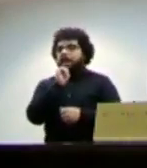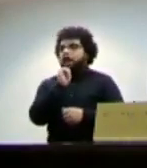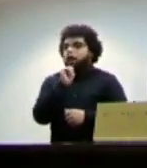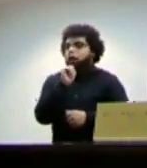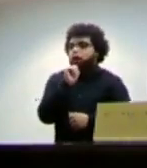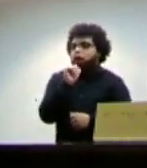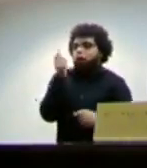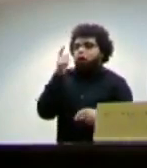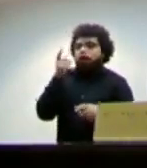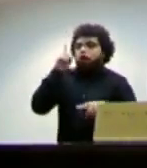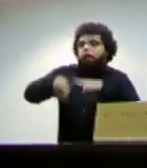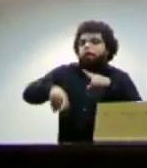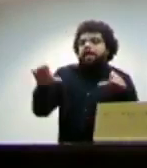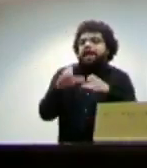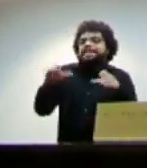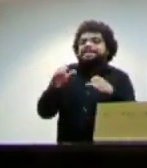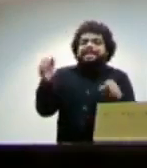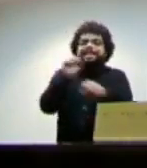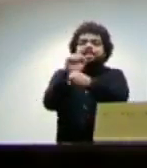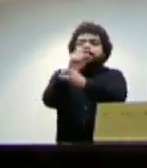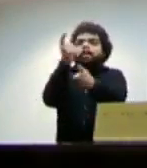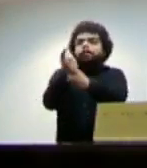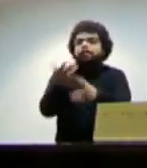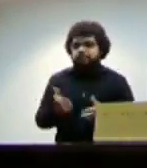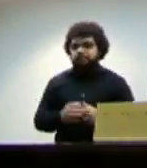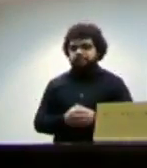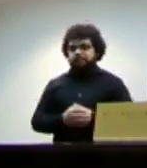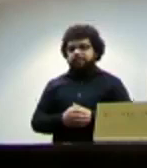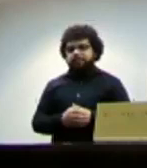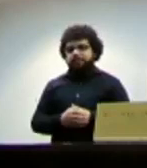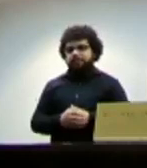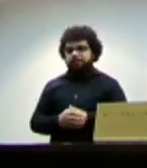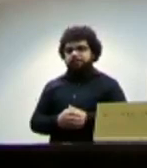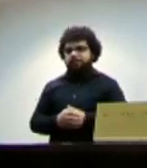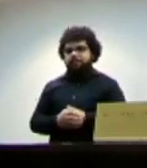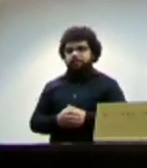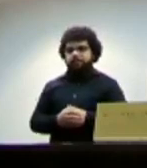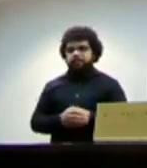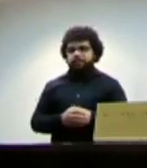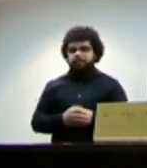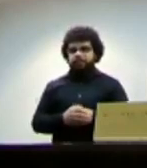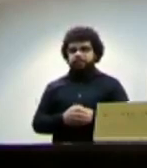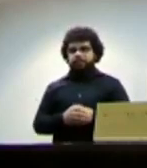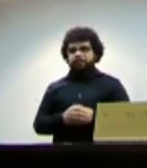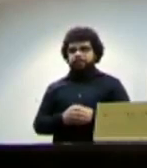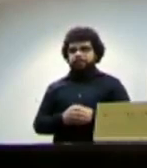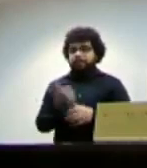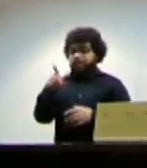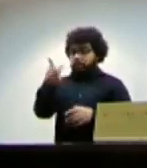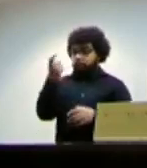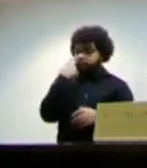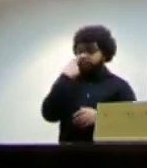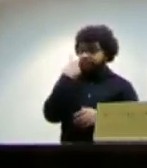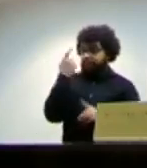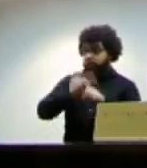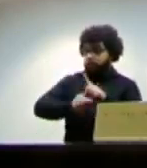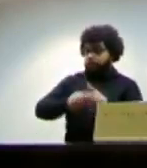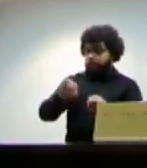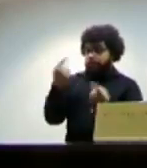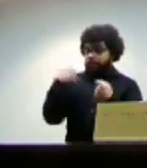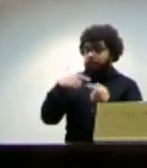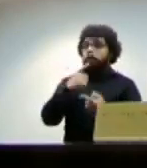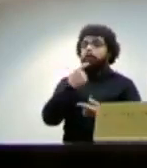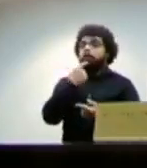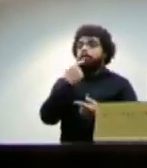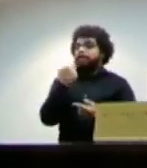Y porque no están cumpliendo con el mantenimiento adecuado. De hecho, usted vino aquí hace un mes atrás y nos dijo que todas las plantas